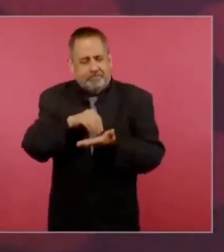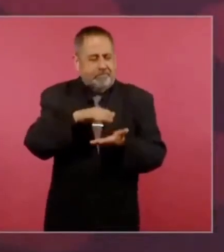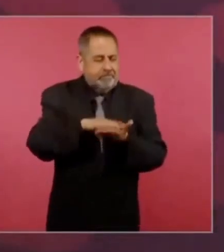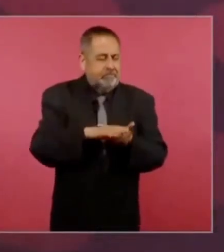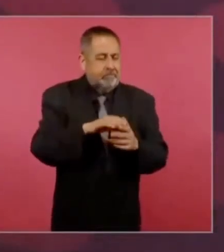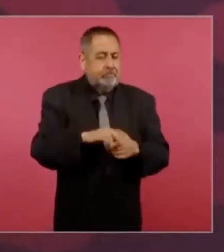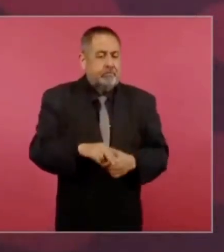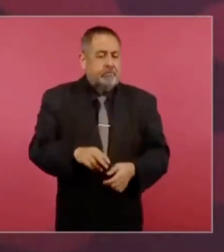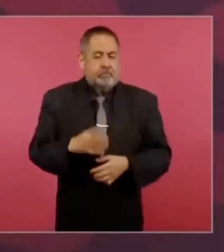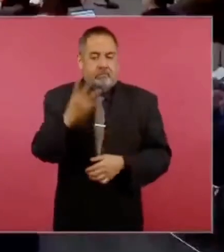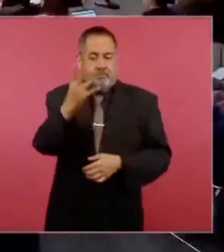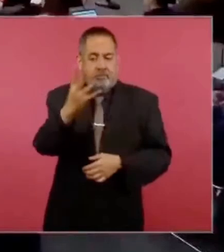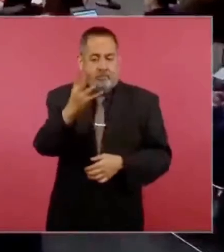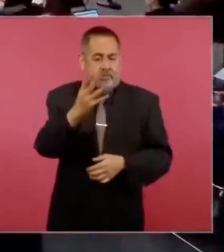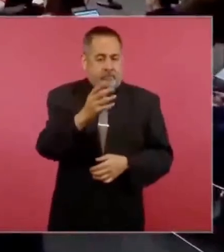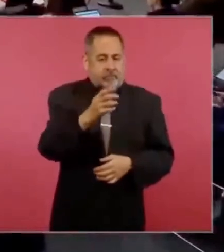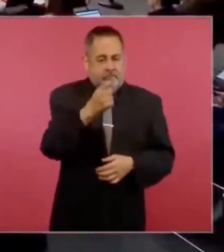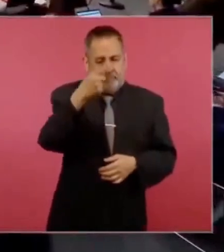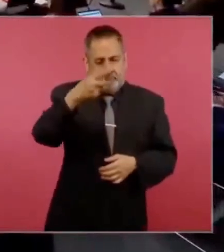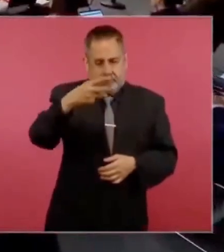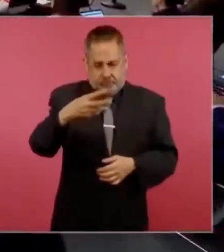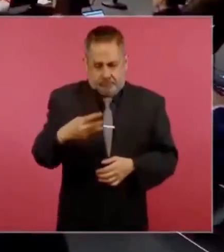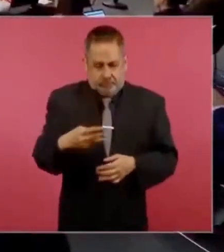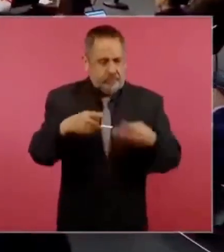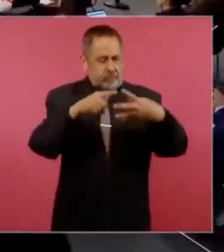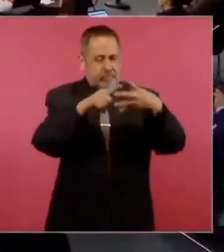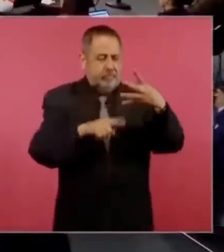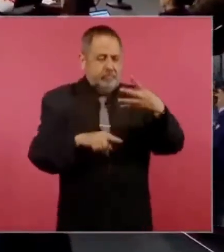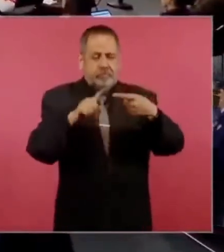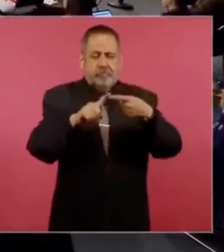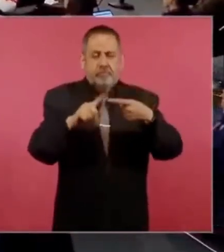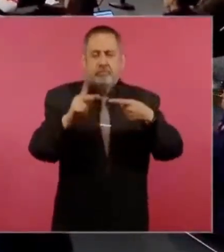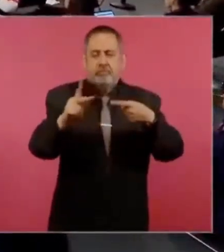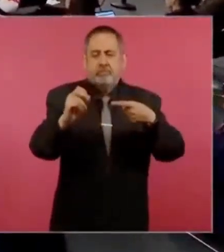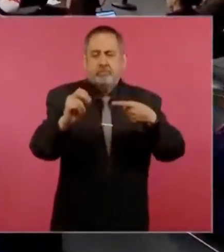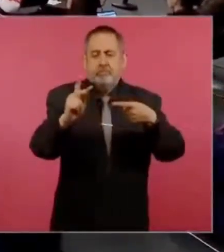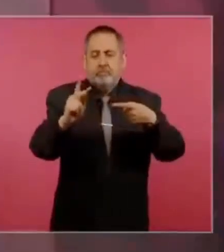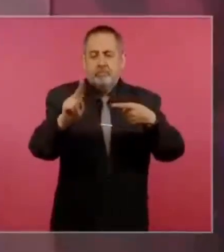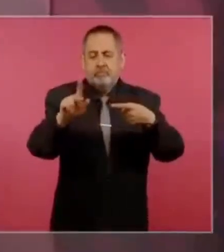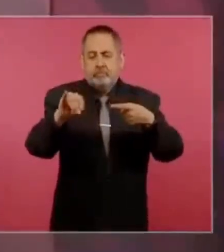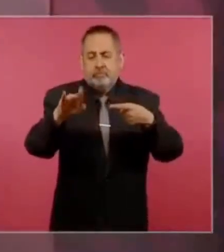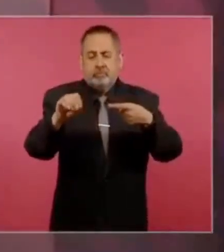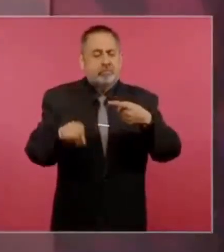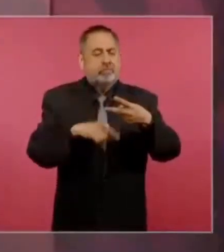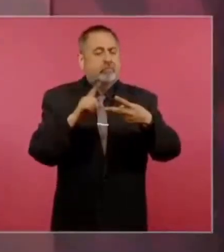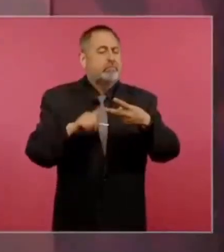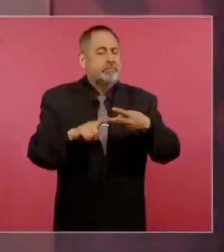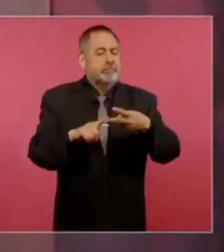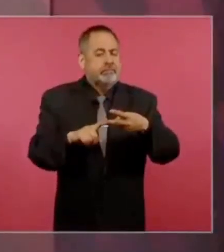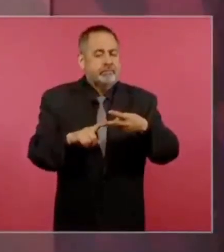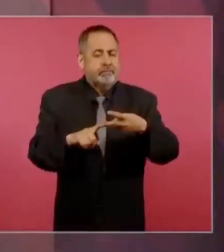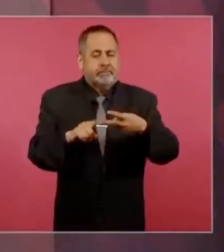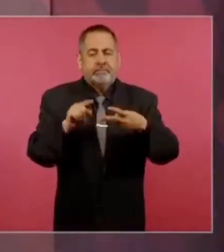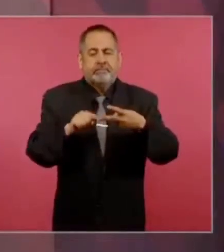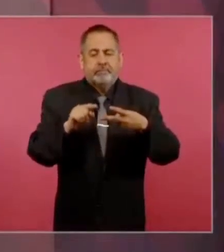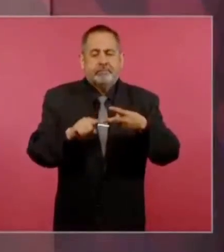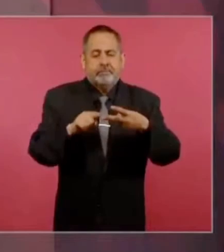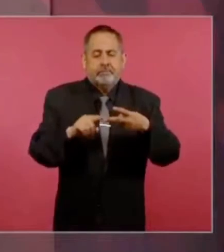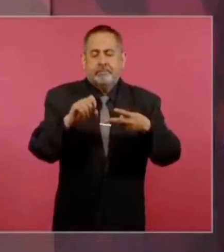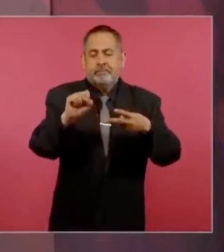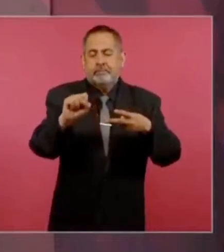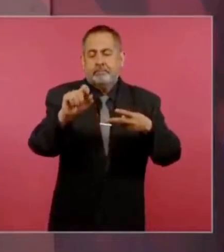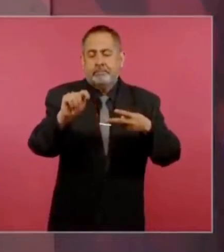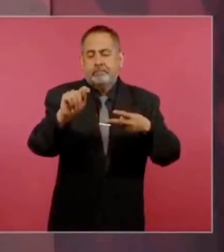con 4 capítulos, uno sobre los orígenes y males del populismo, otro con la aparición de